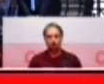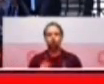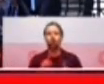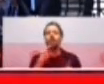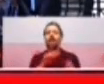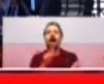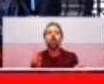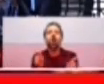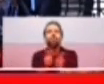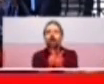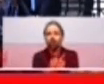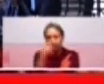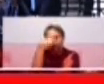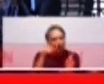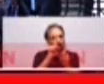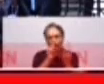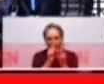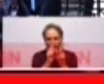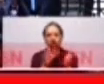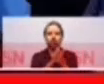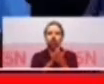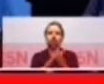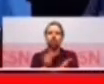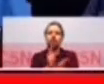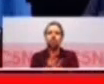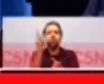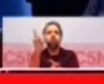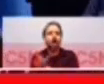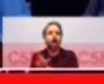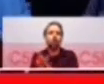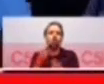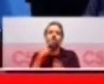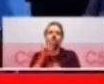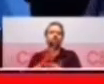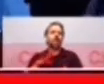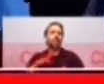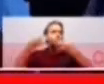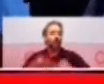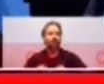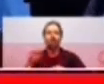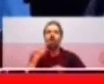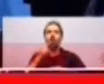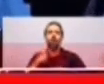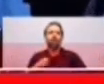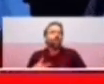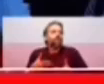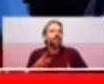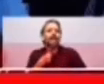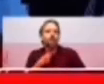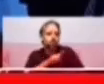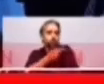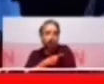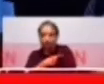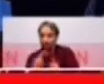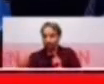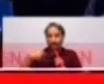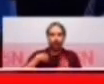dijo también en su programa de radio hay una idea en un sector de la clase media que el ajuste es el otro decía arco no es como mientras a mí no